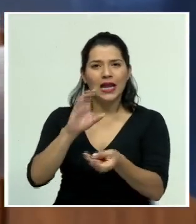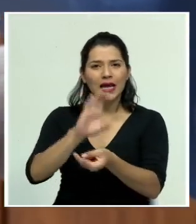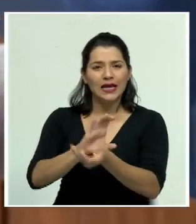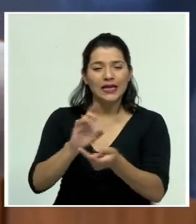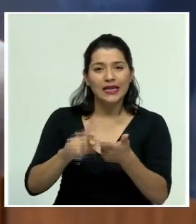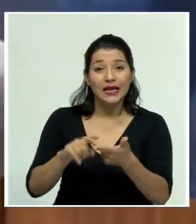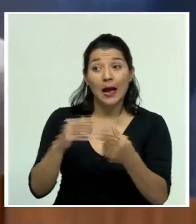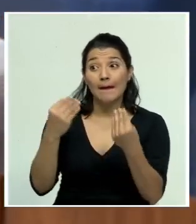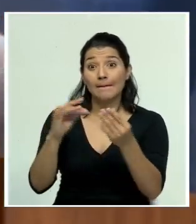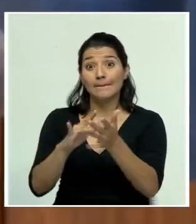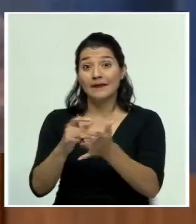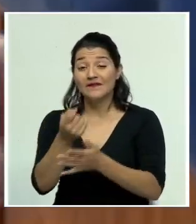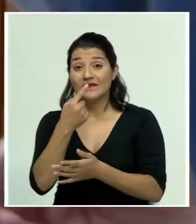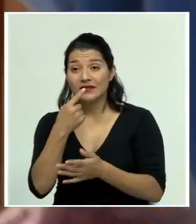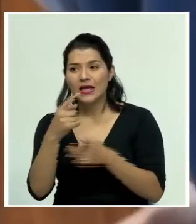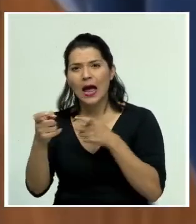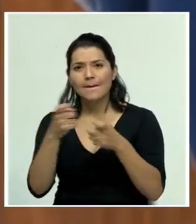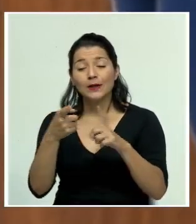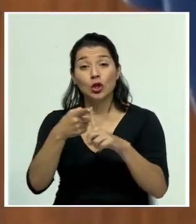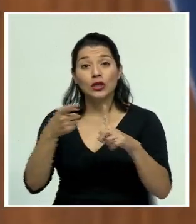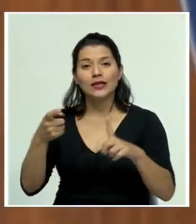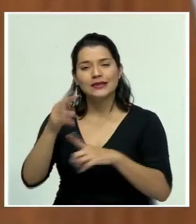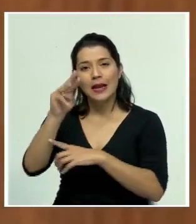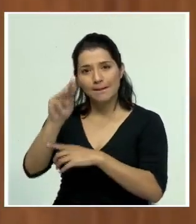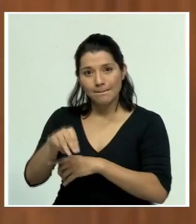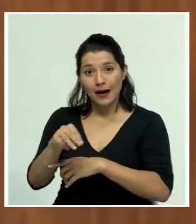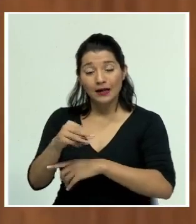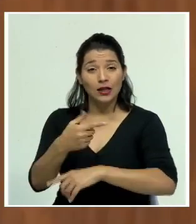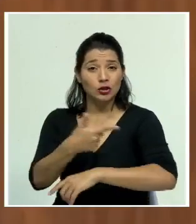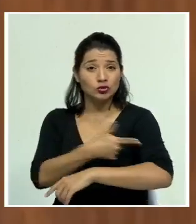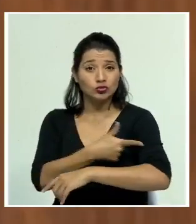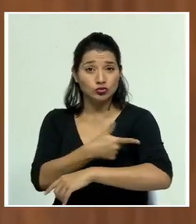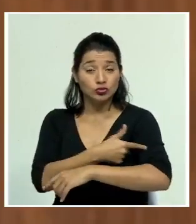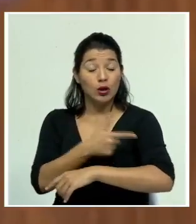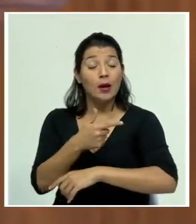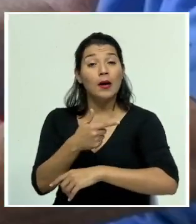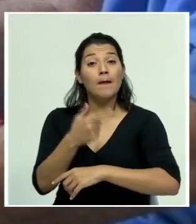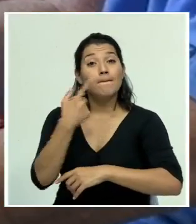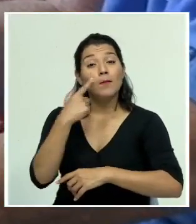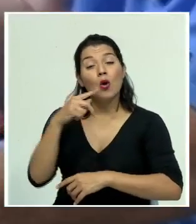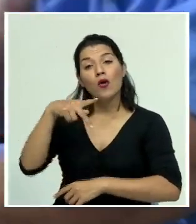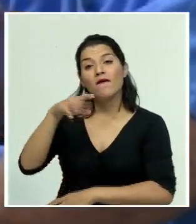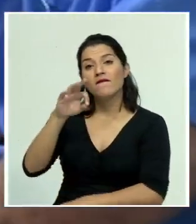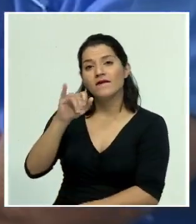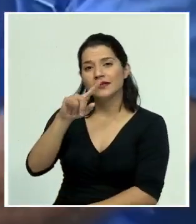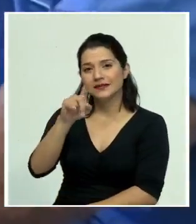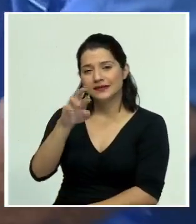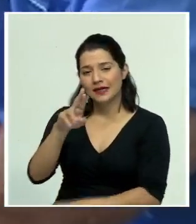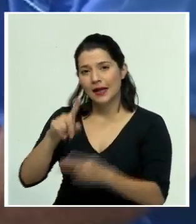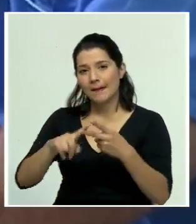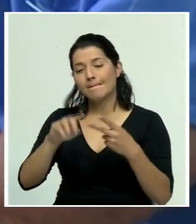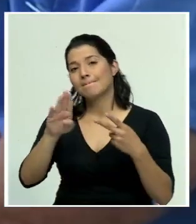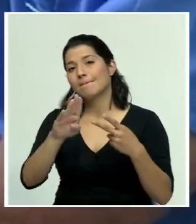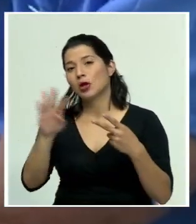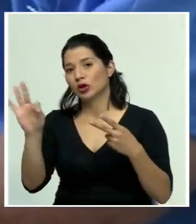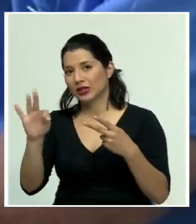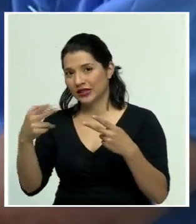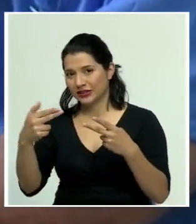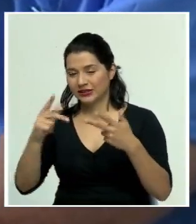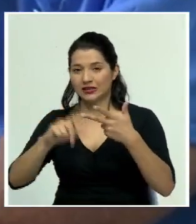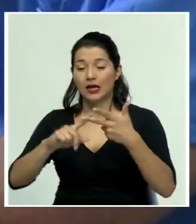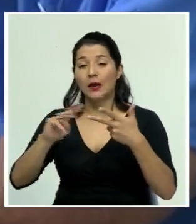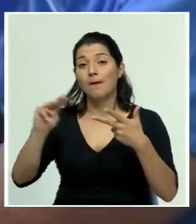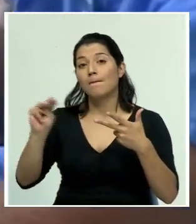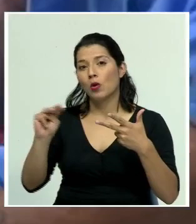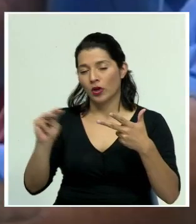y farmacias administraron desde el martes los inmunizantes de los laboratorios Pfizer, BioNTech y Moderna a menores de entre